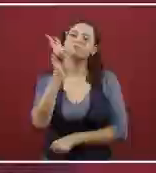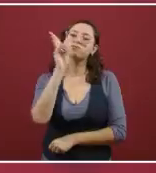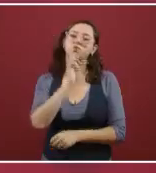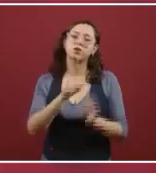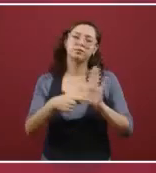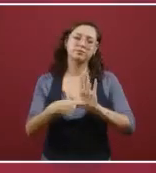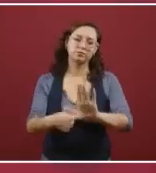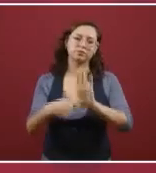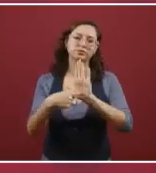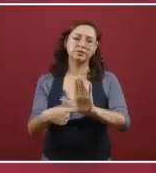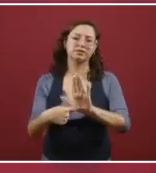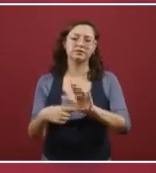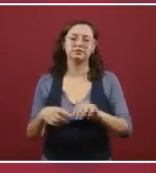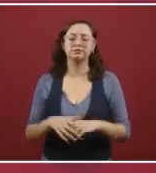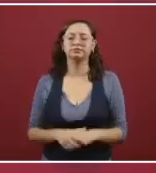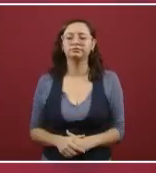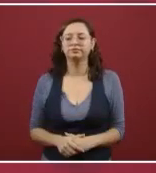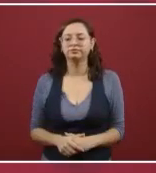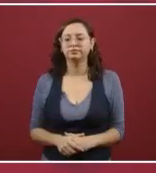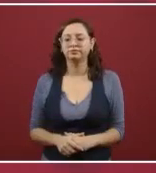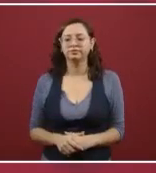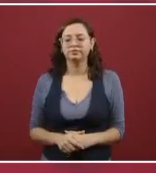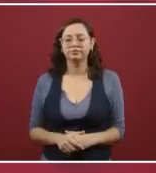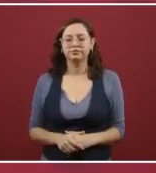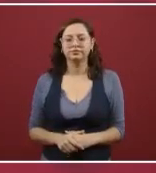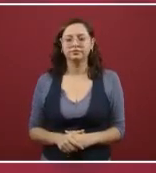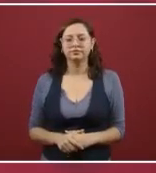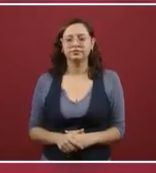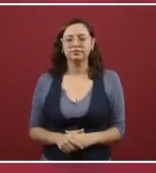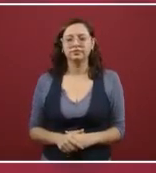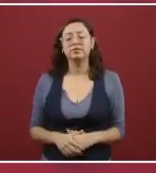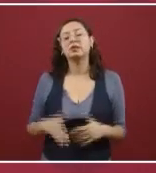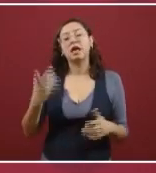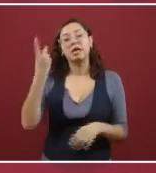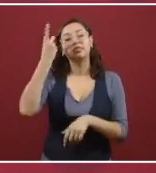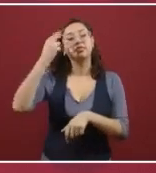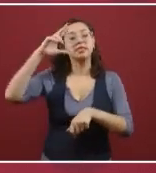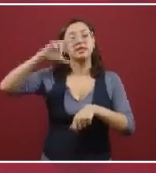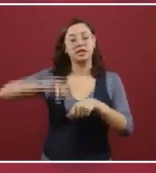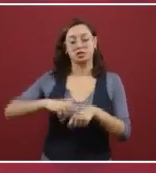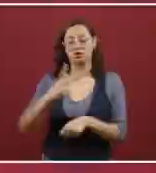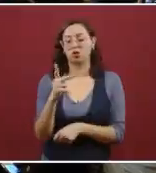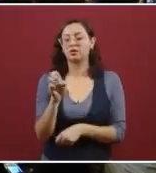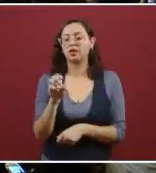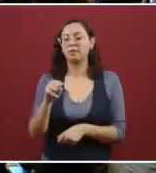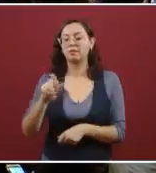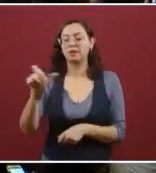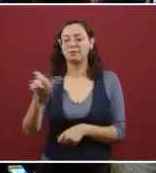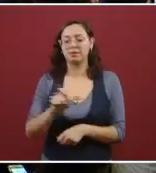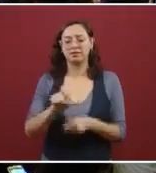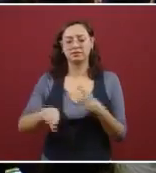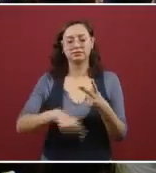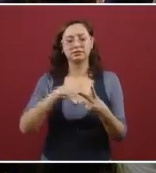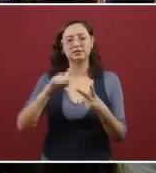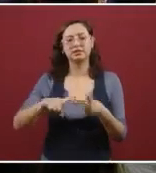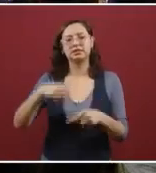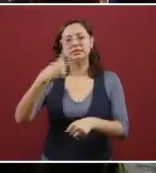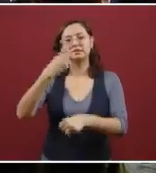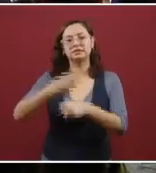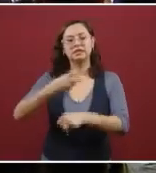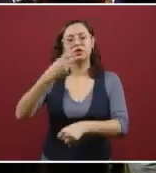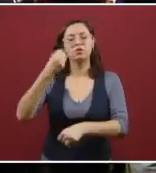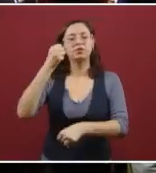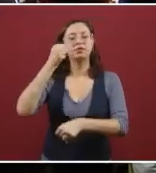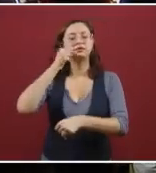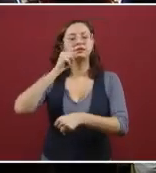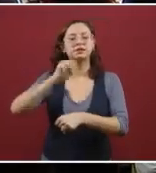tema. Terminando la exposición del director de Pemex y de la subsecretaria de